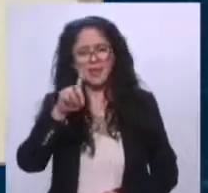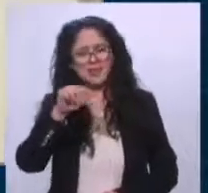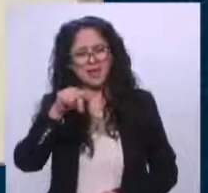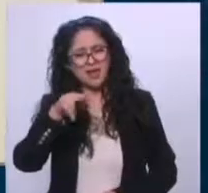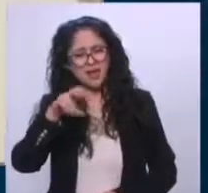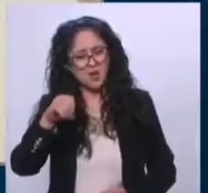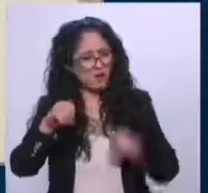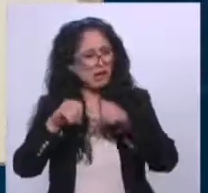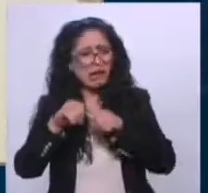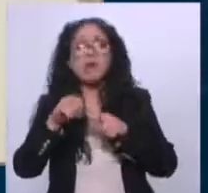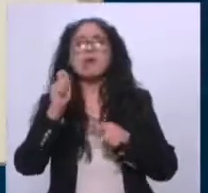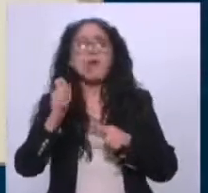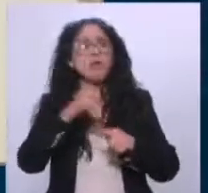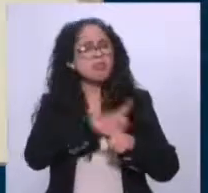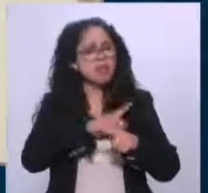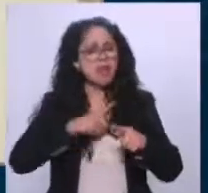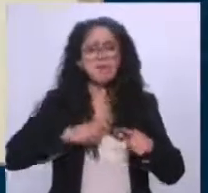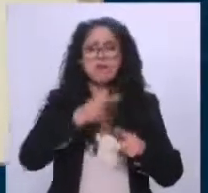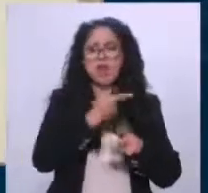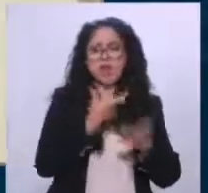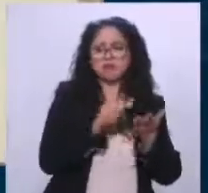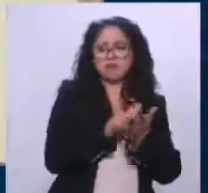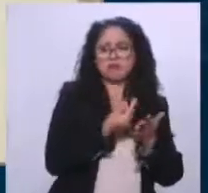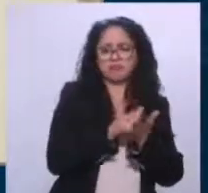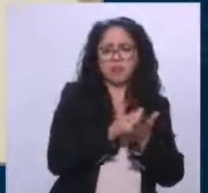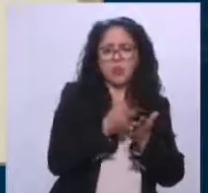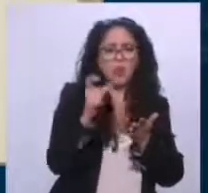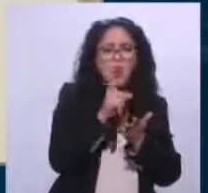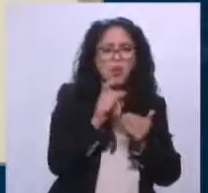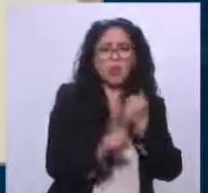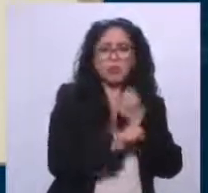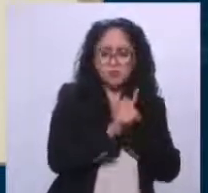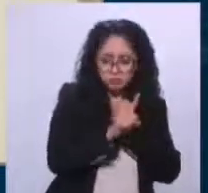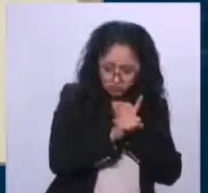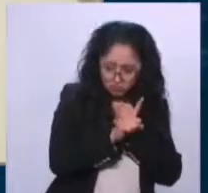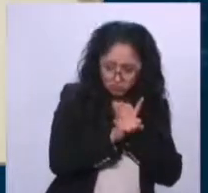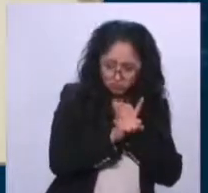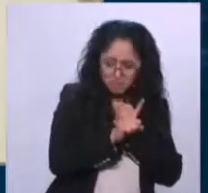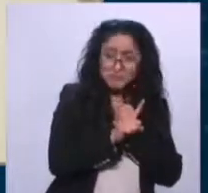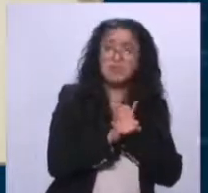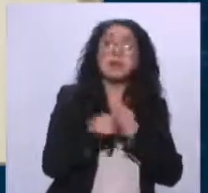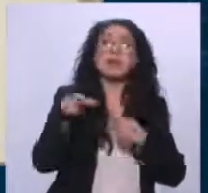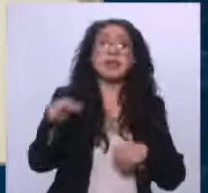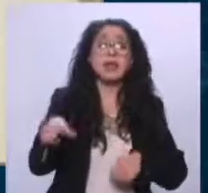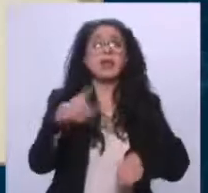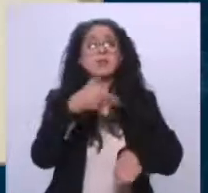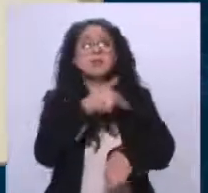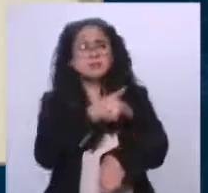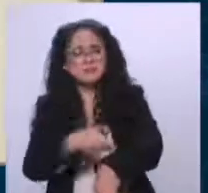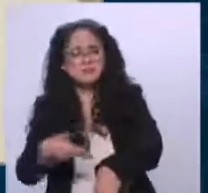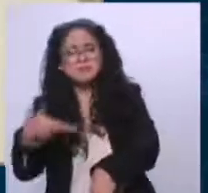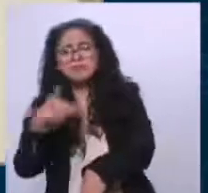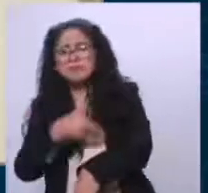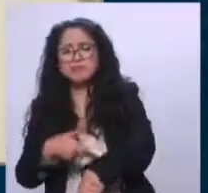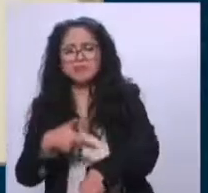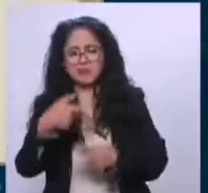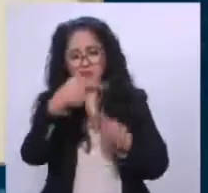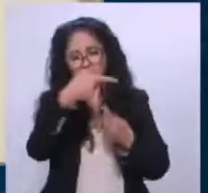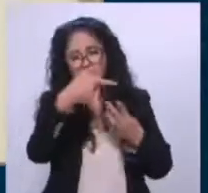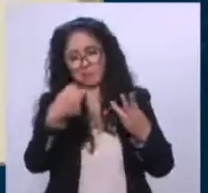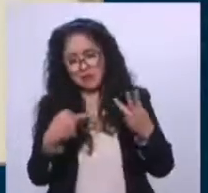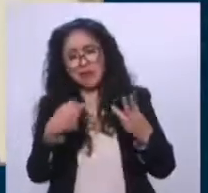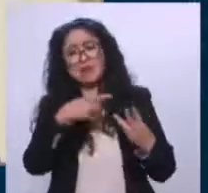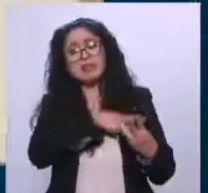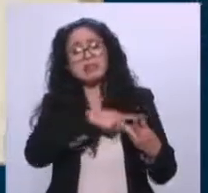reparación integral del daño, ¿no? Para optar por un beneficio de terminación anticipada del procedimiento, como son los que ya mencionamos, también debe